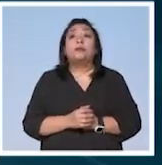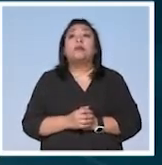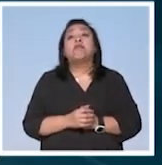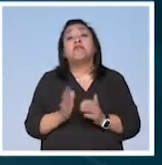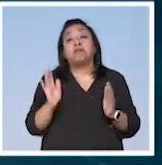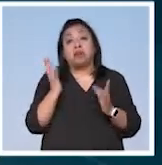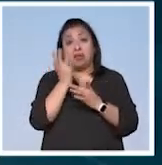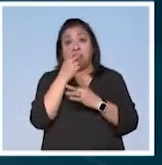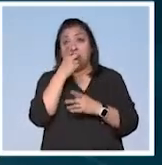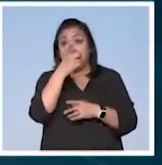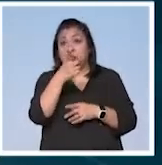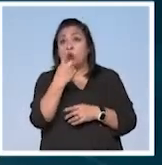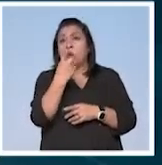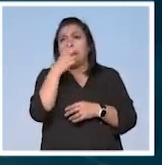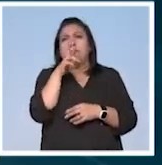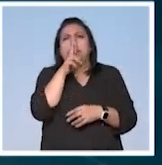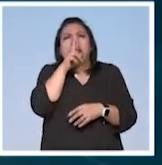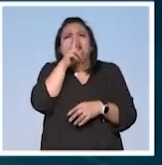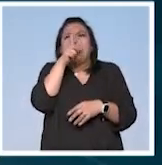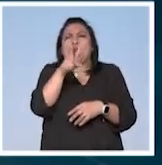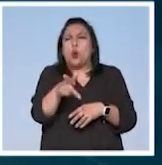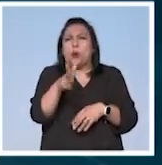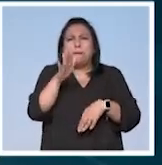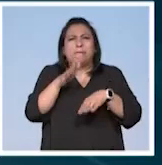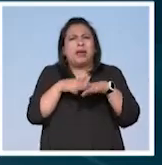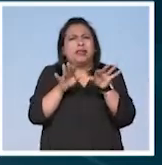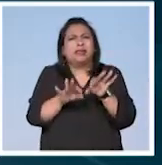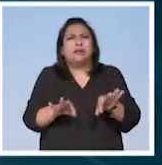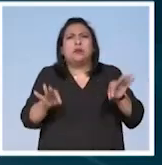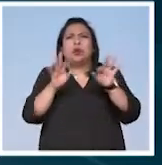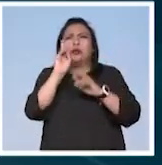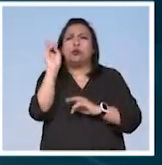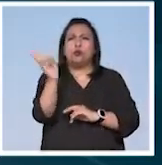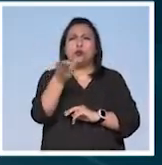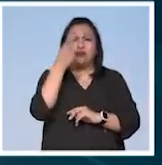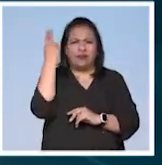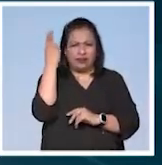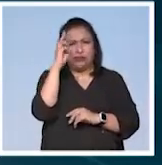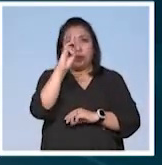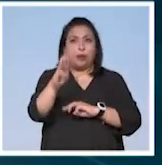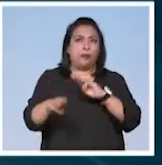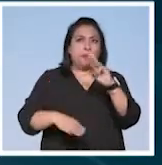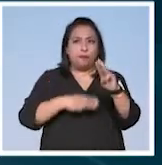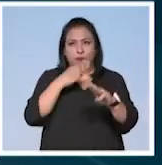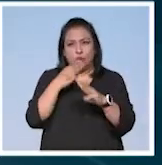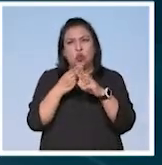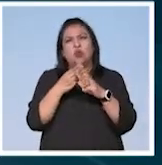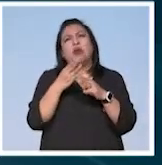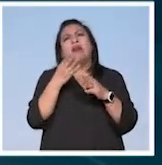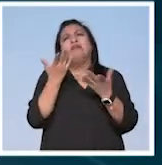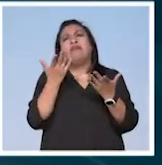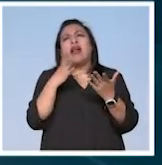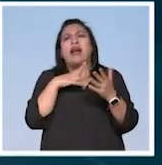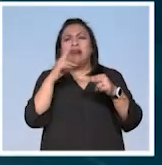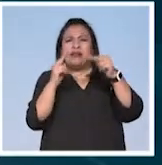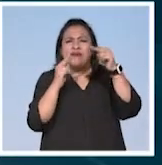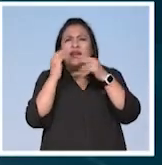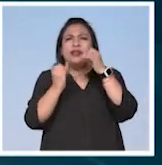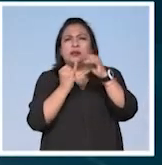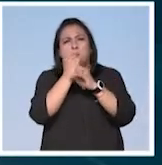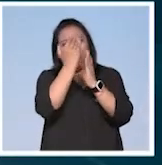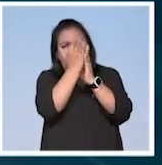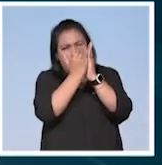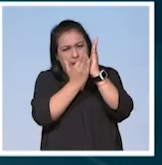Es considerada como una de las mejores y más prestigiosas universidades a nivel mundial por numerosos rankings